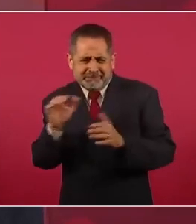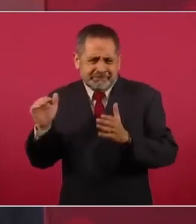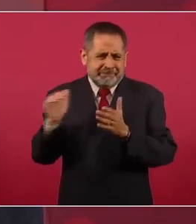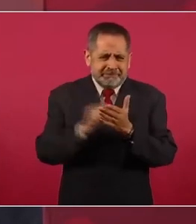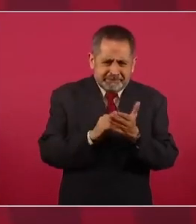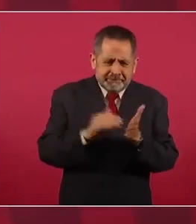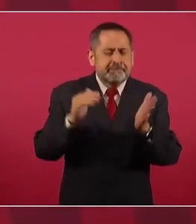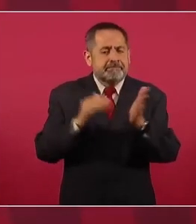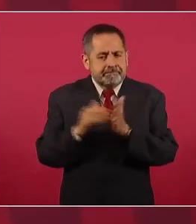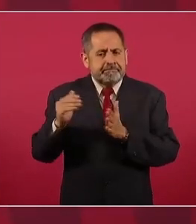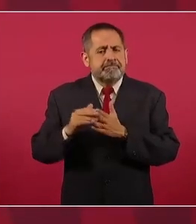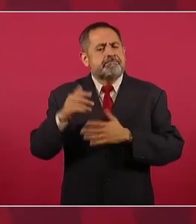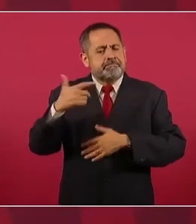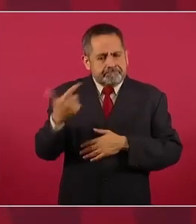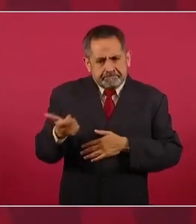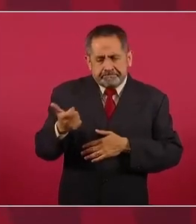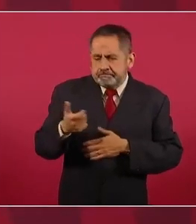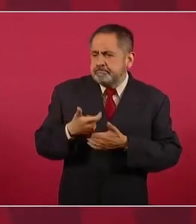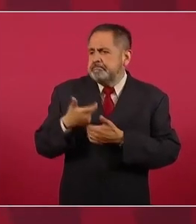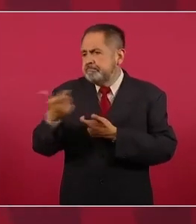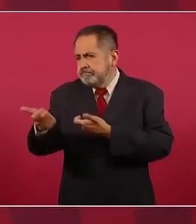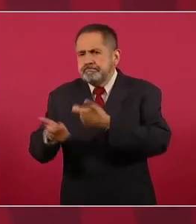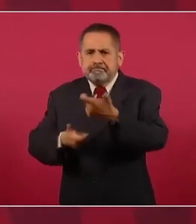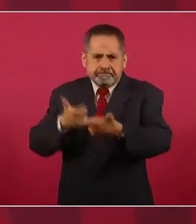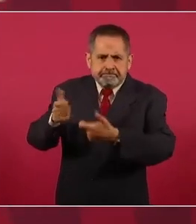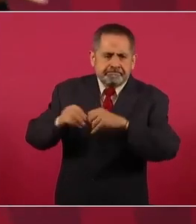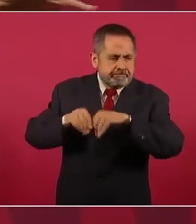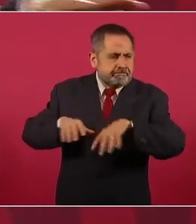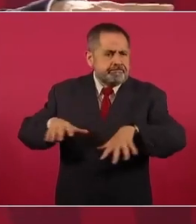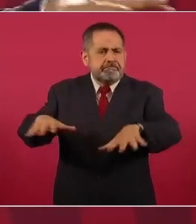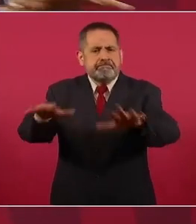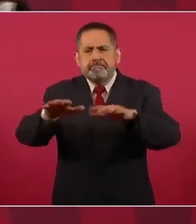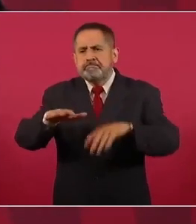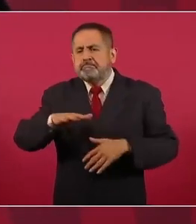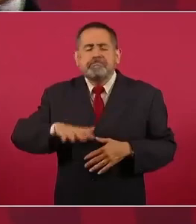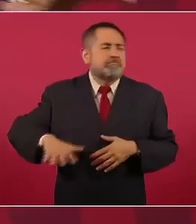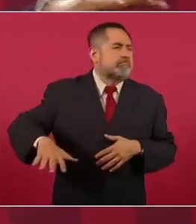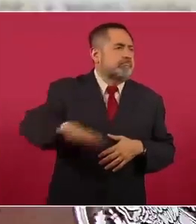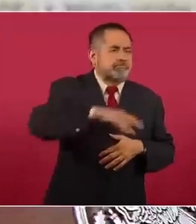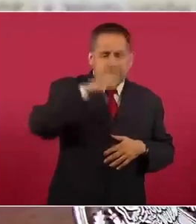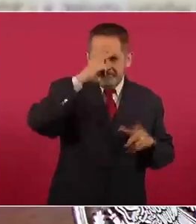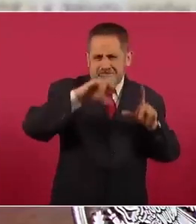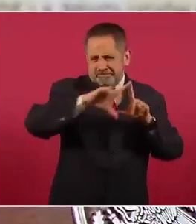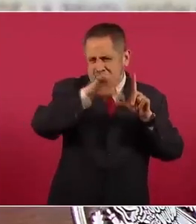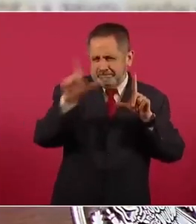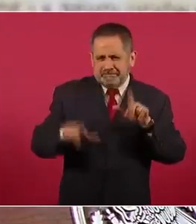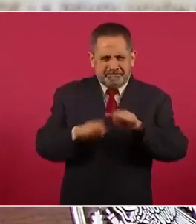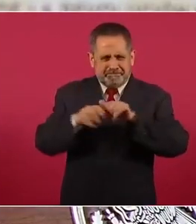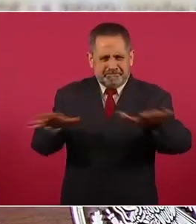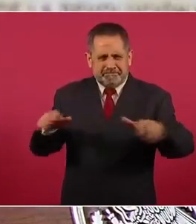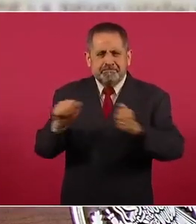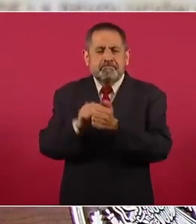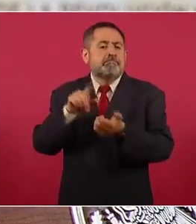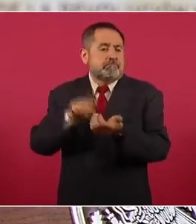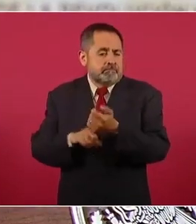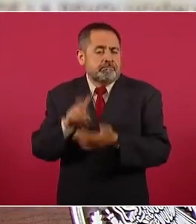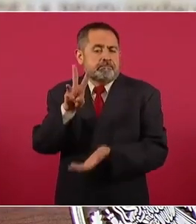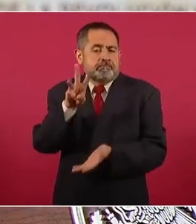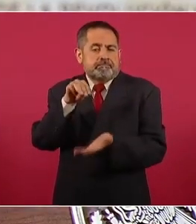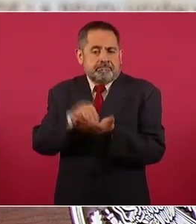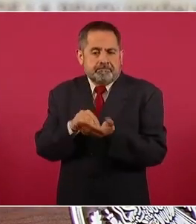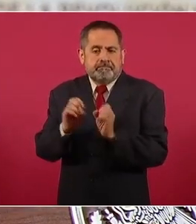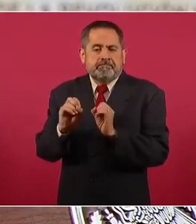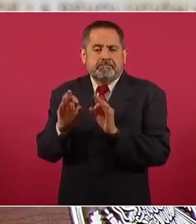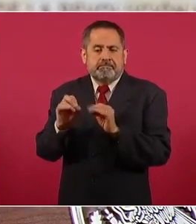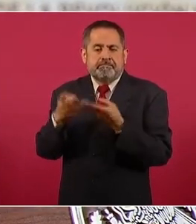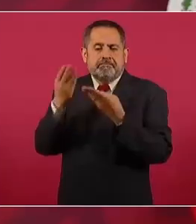pesos que se van a dispersar a través de las 3,000 sucursales del